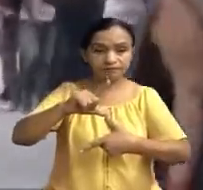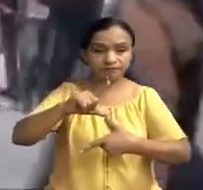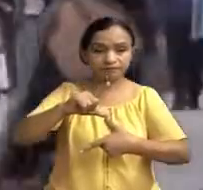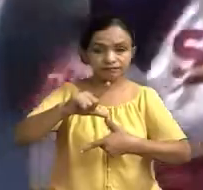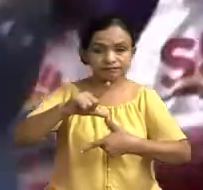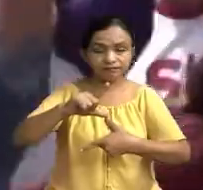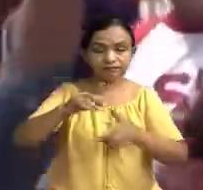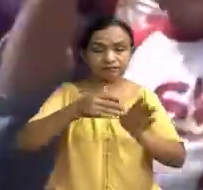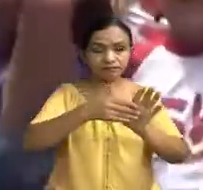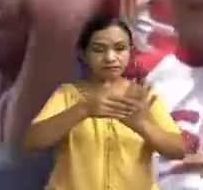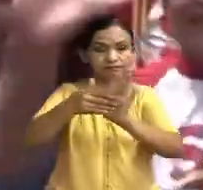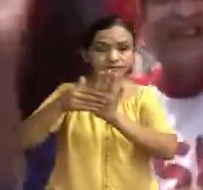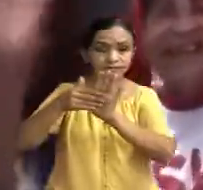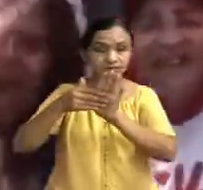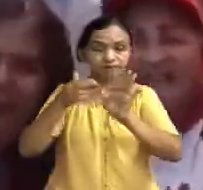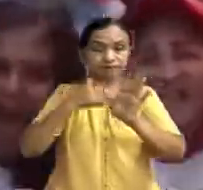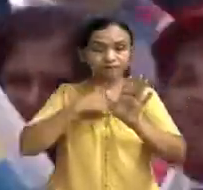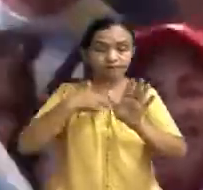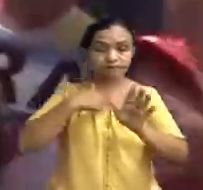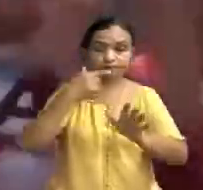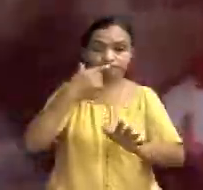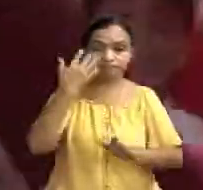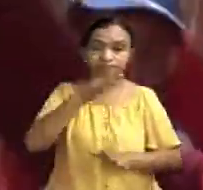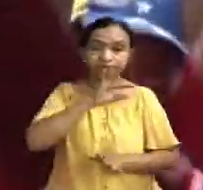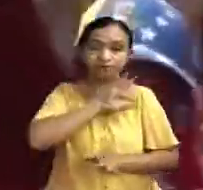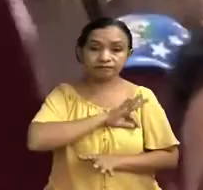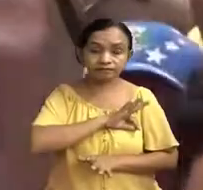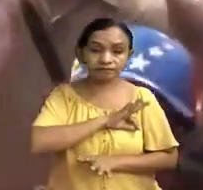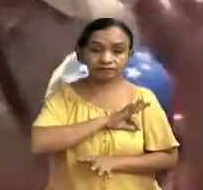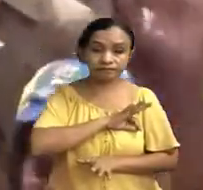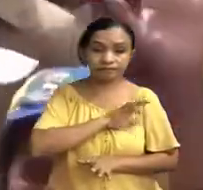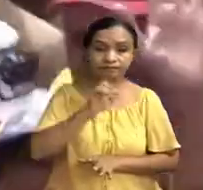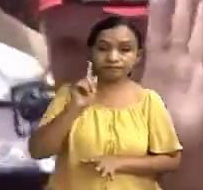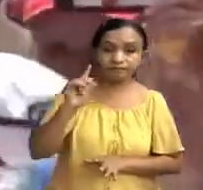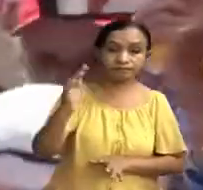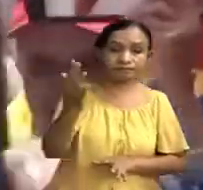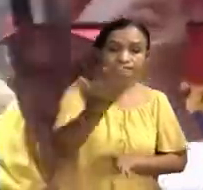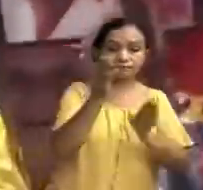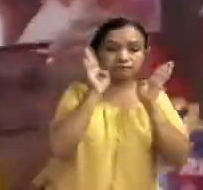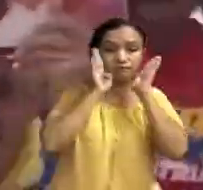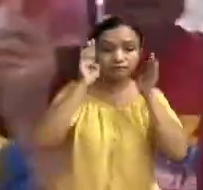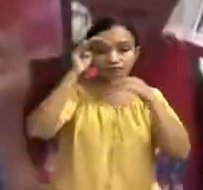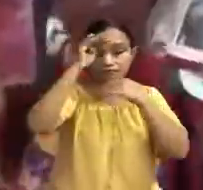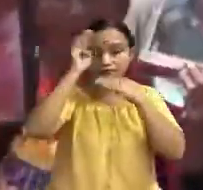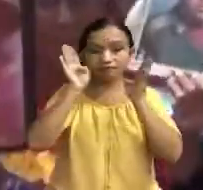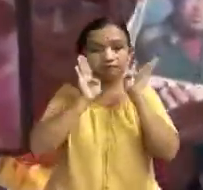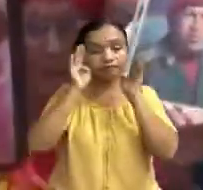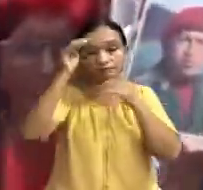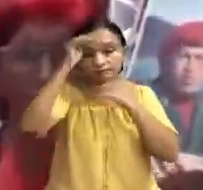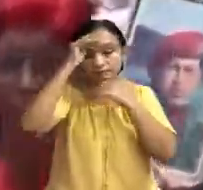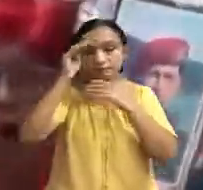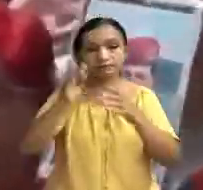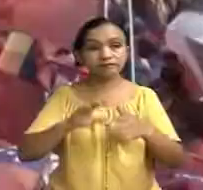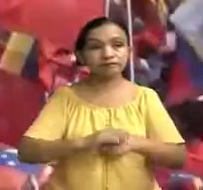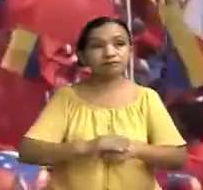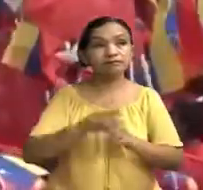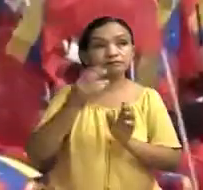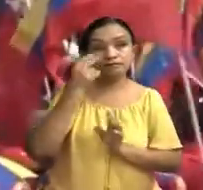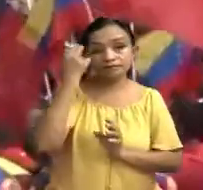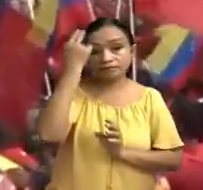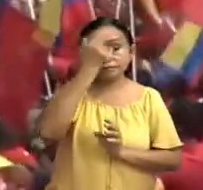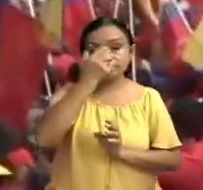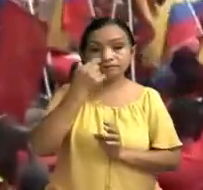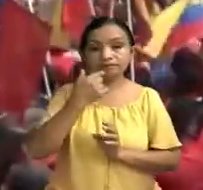Correcto, el modelo neoliberal se implementó en Chile, ¿verdad? Y ahí se privatizó casi todo, todo prácticamente está privatizado en Chile. Y ahí le consulto a partir del